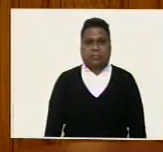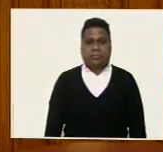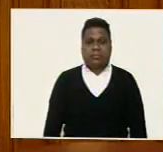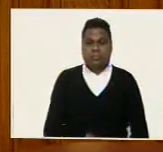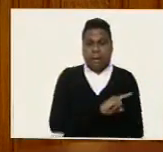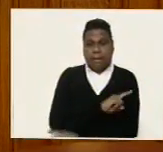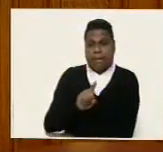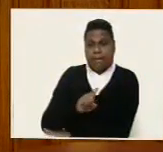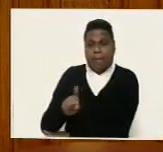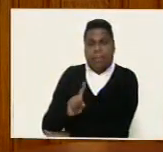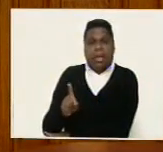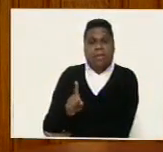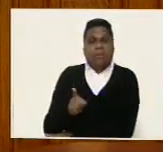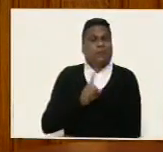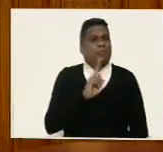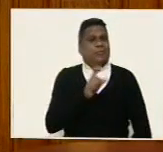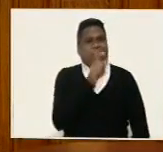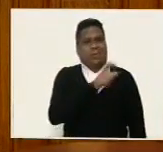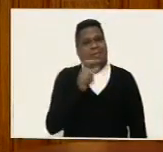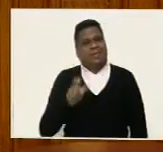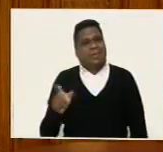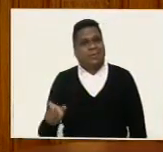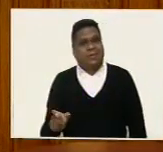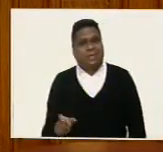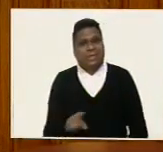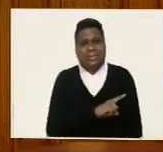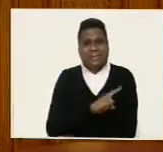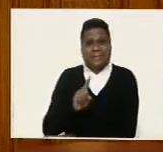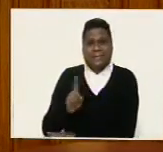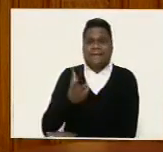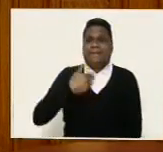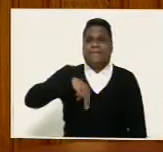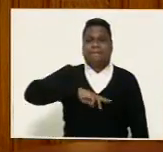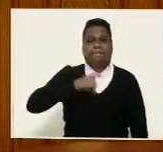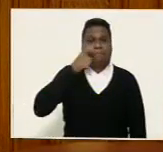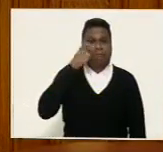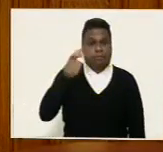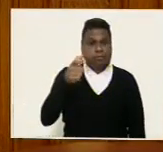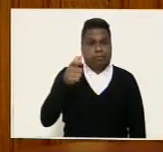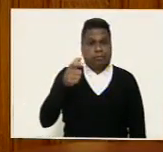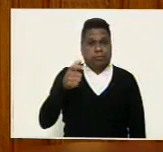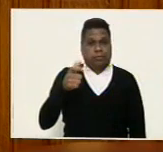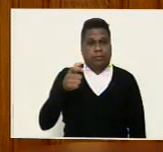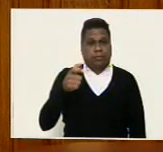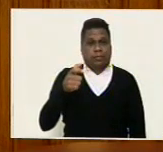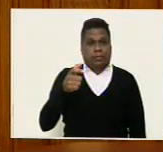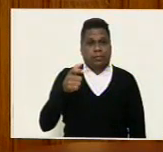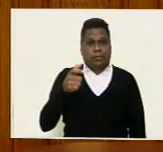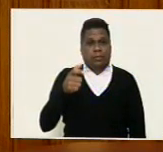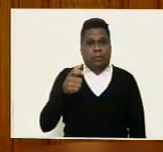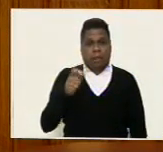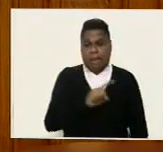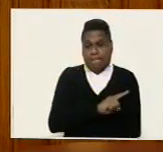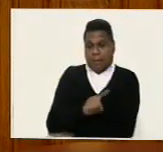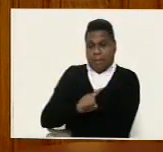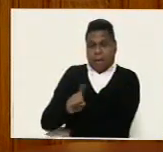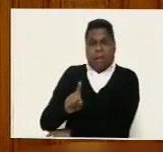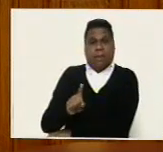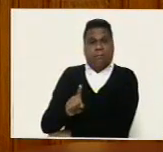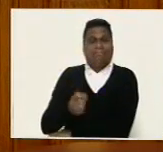sanciones no son para funcionarios, las sanciones son para nuestro pueblo. Son unas sanciones que